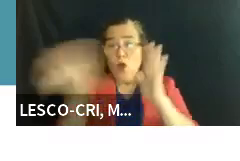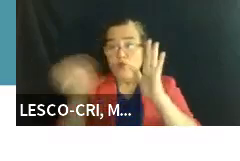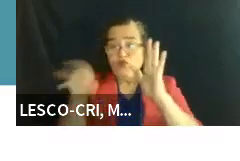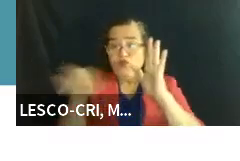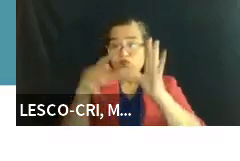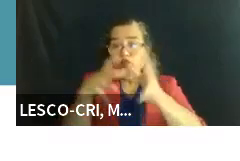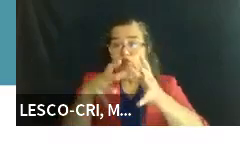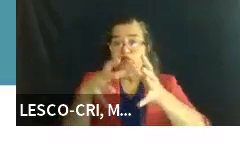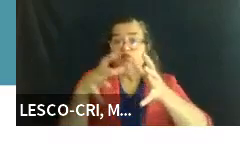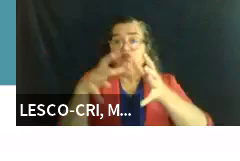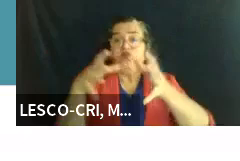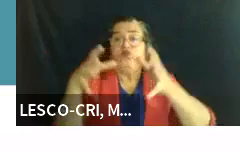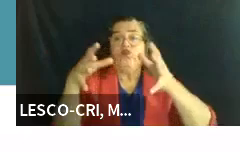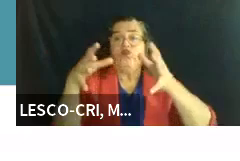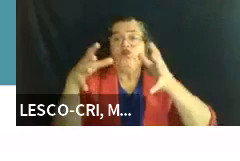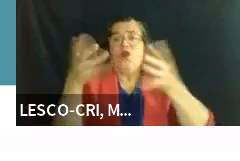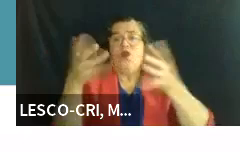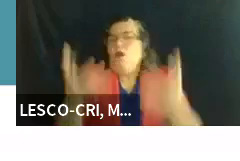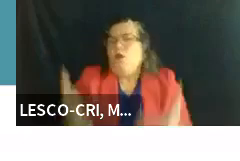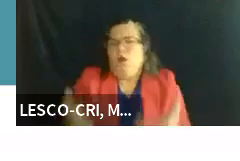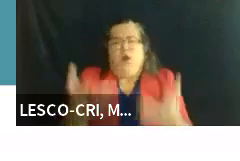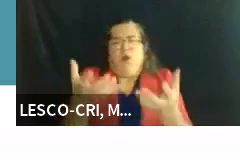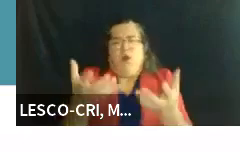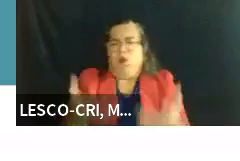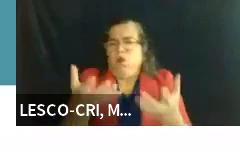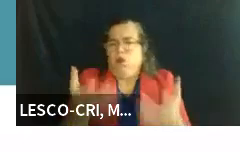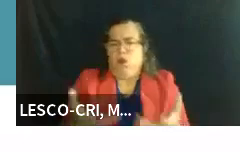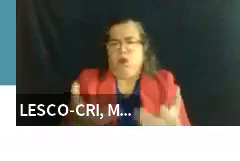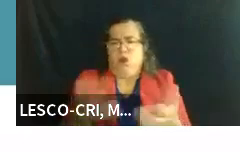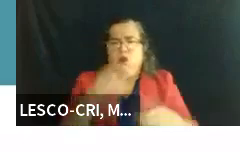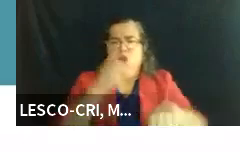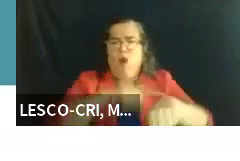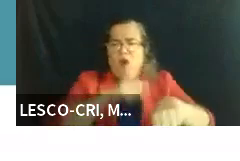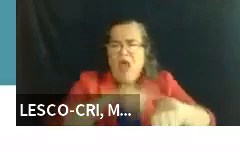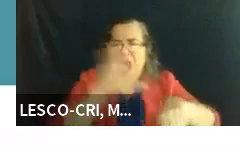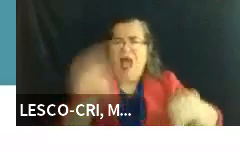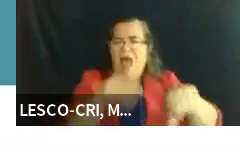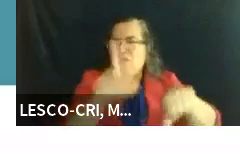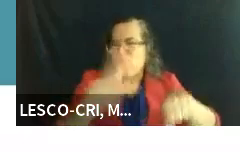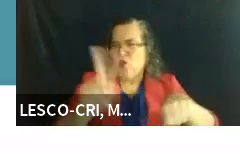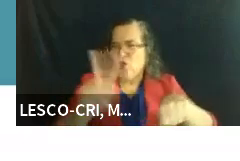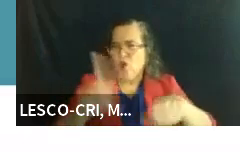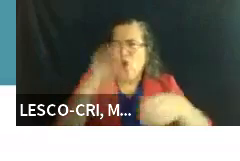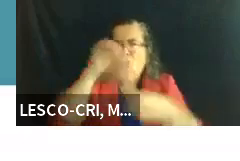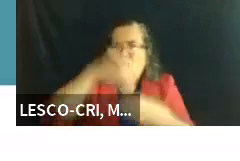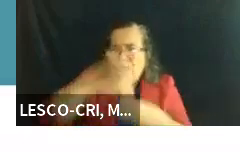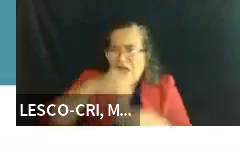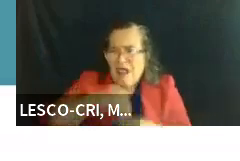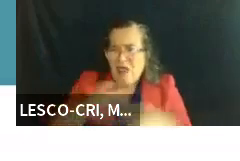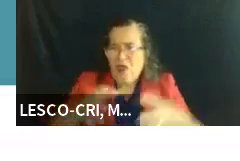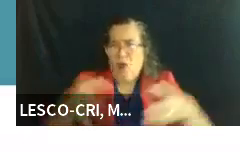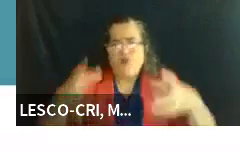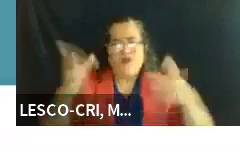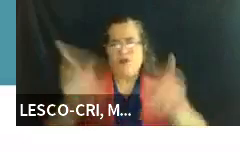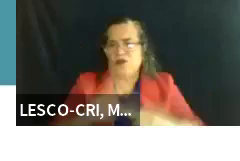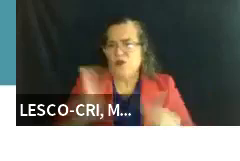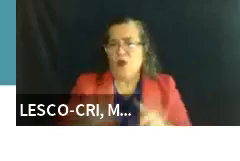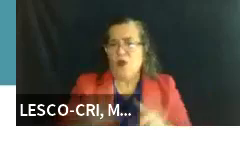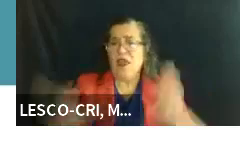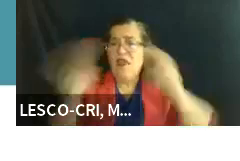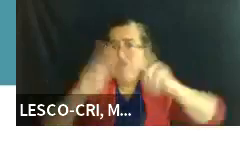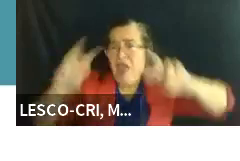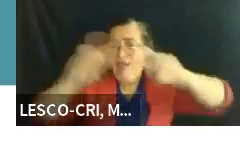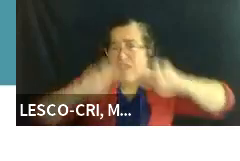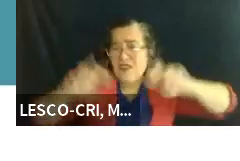curricular sobrecargado de carga horaria, sobrecargado de contenidos y que requiere de una revisión